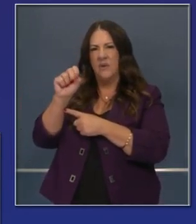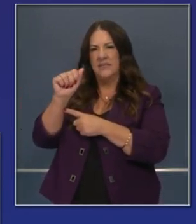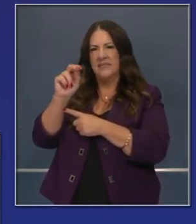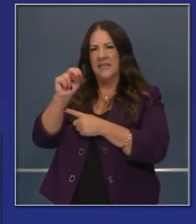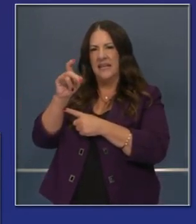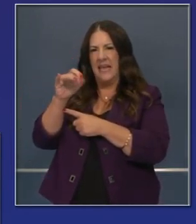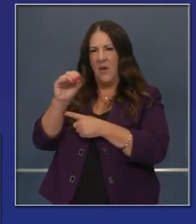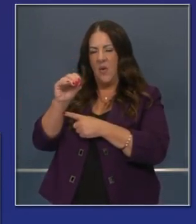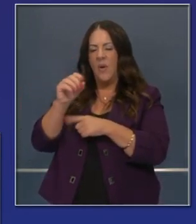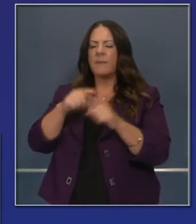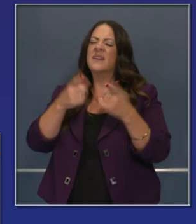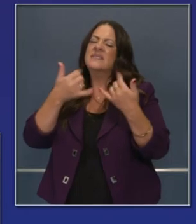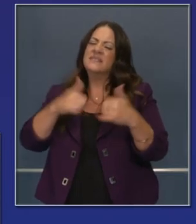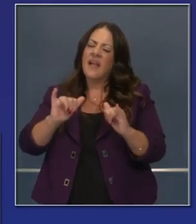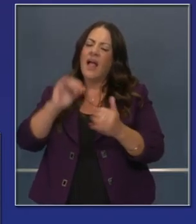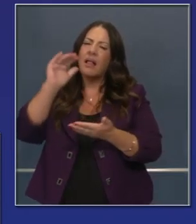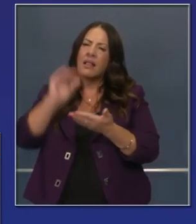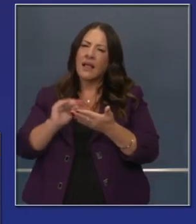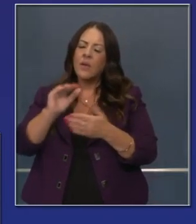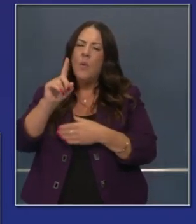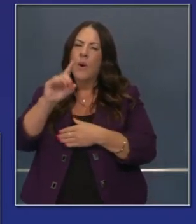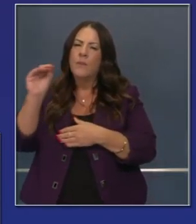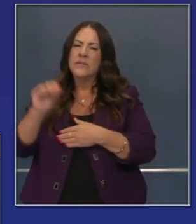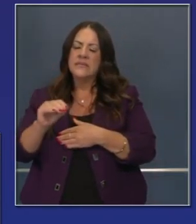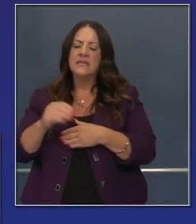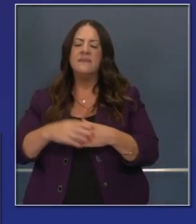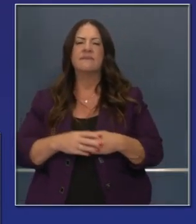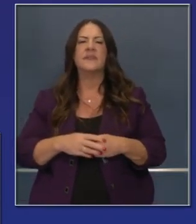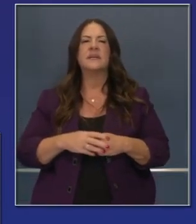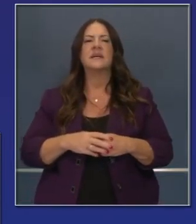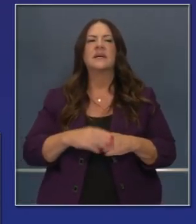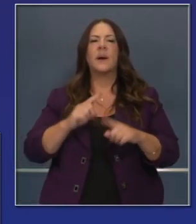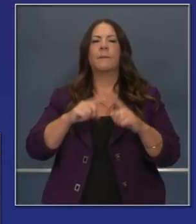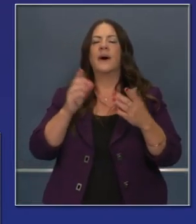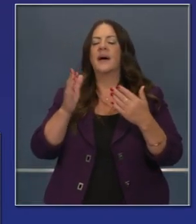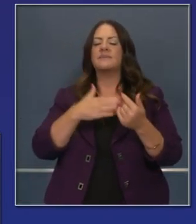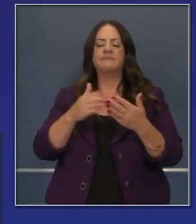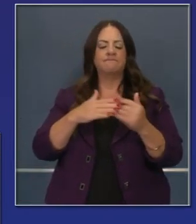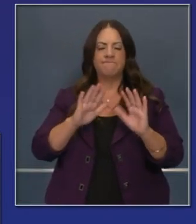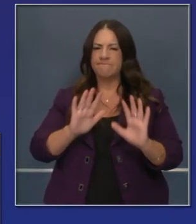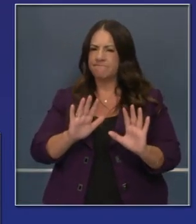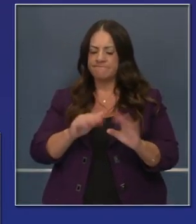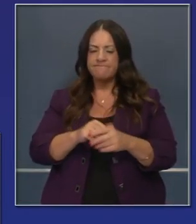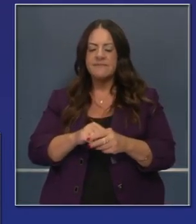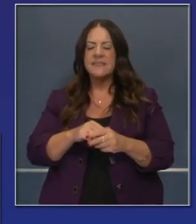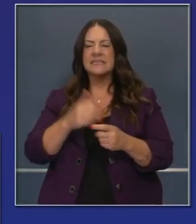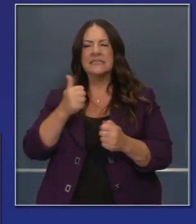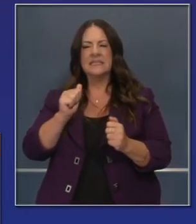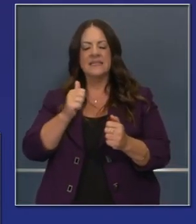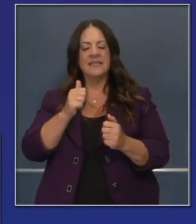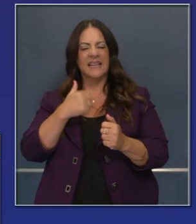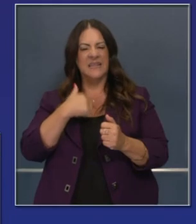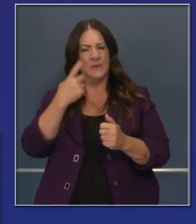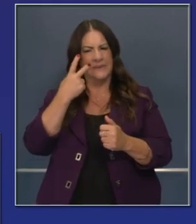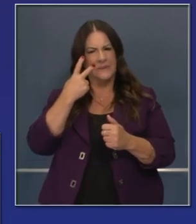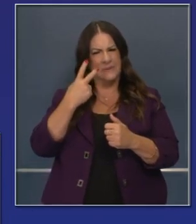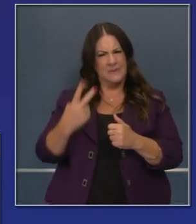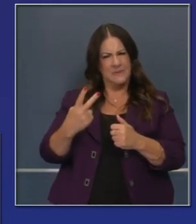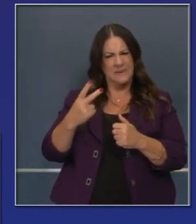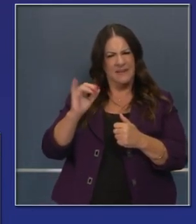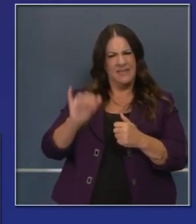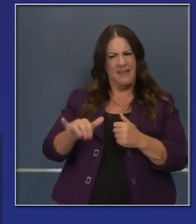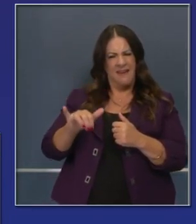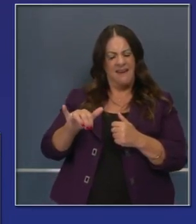incluyendo San Diego. Todavía por debajo de 1, de R efectivo 1, pero sin embargo, esta tendencia